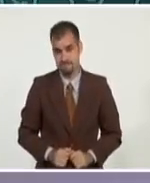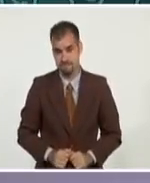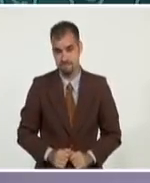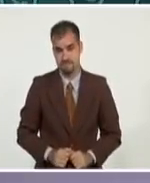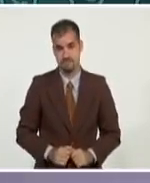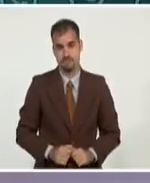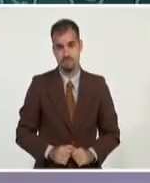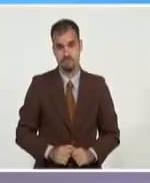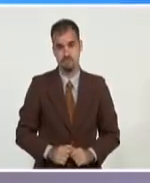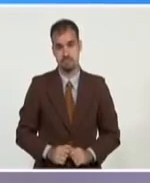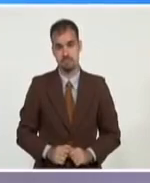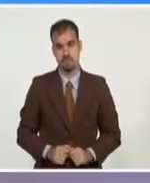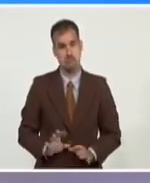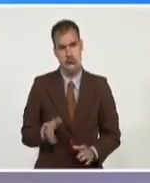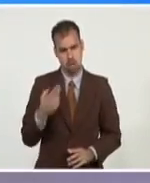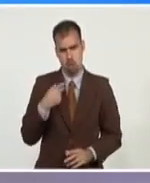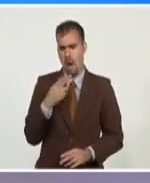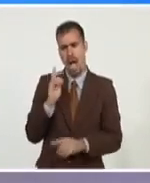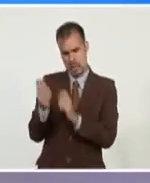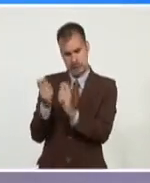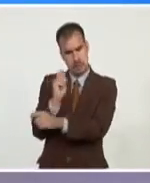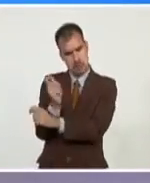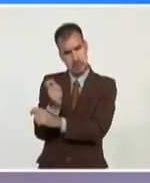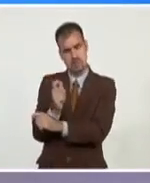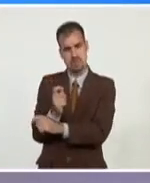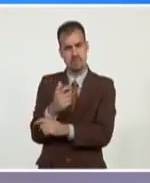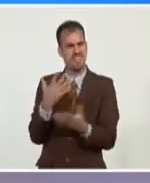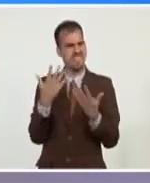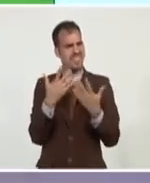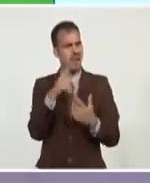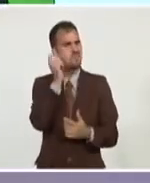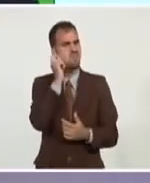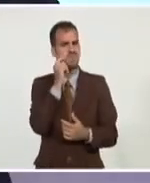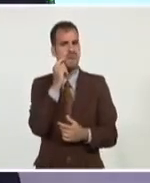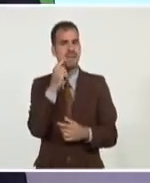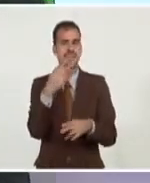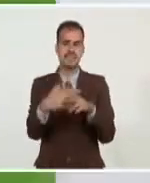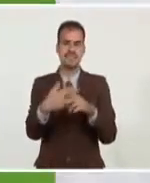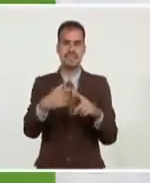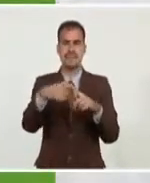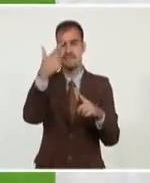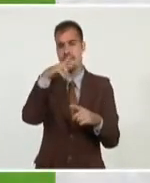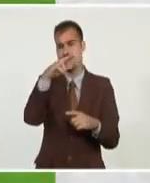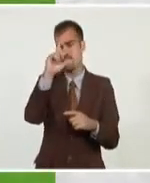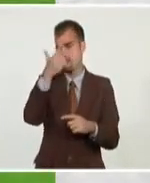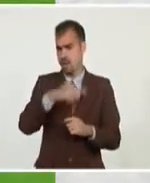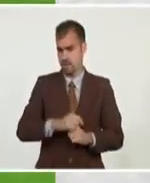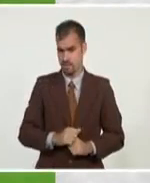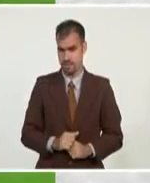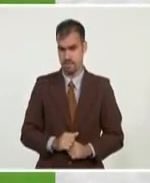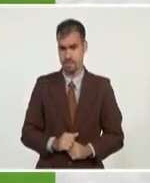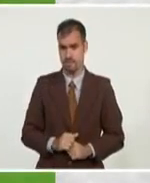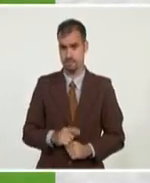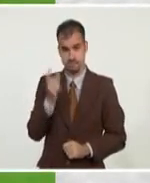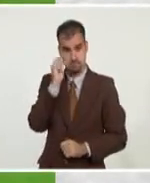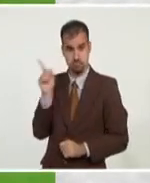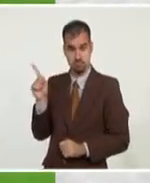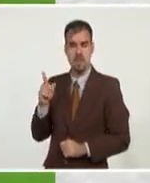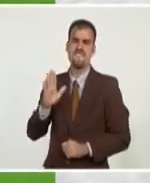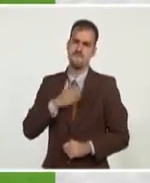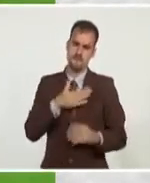Yo te dirijo. ¿Quién es la que dirige? Carla Velázquez, ¿quién es? Vamos a profundizar un poco. Ciudadana